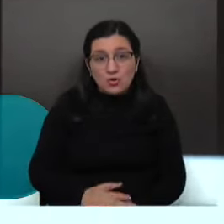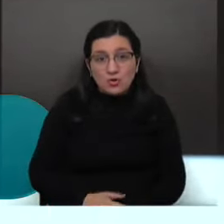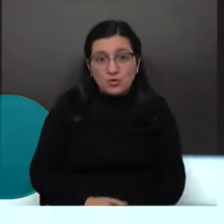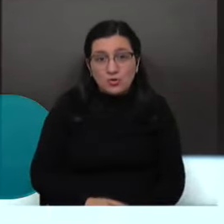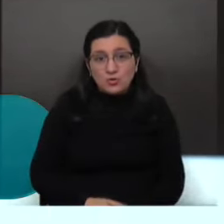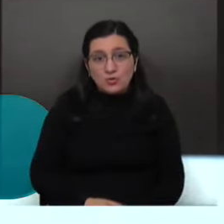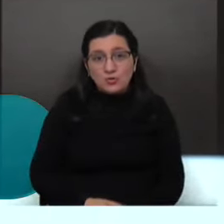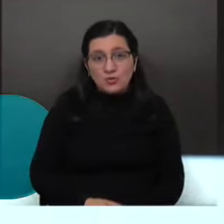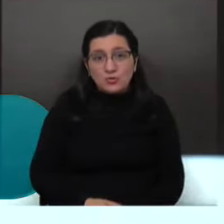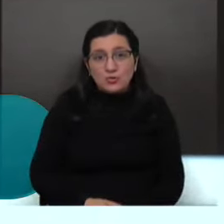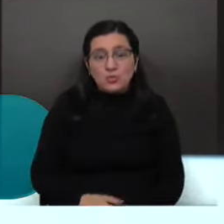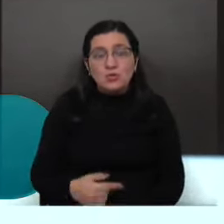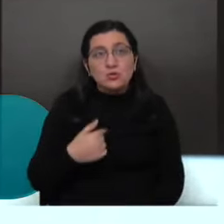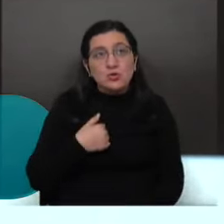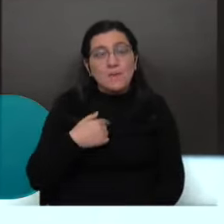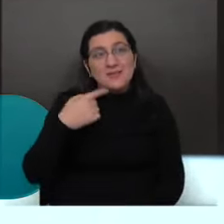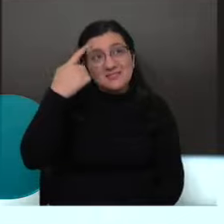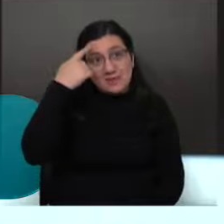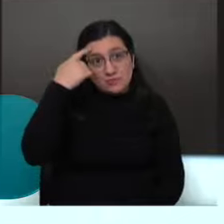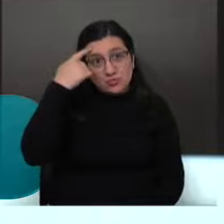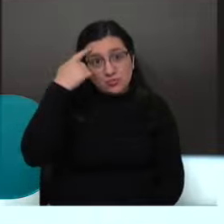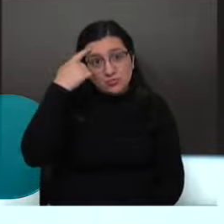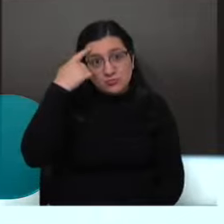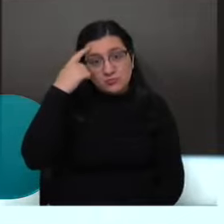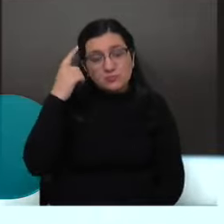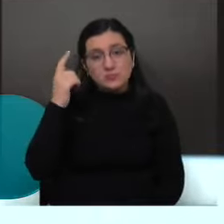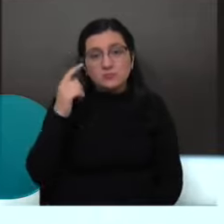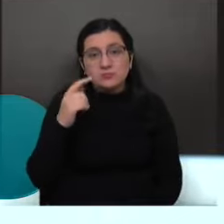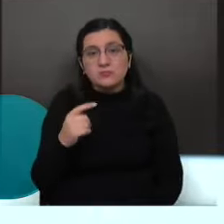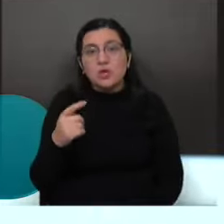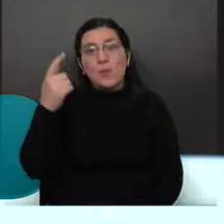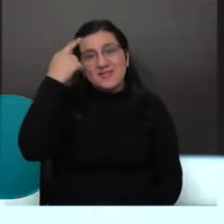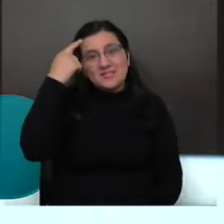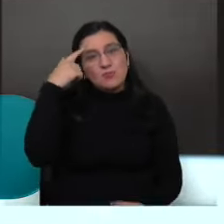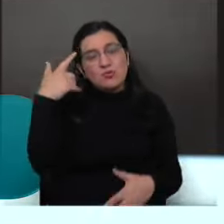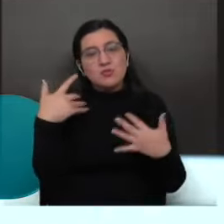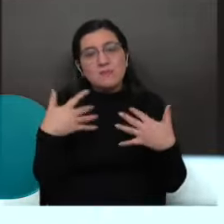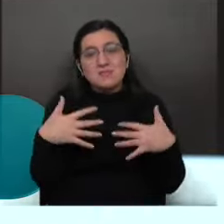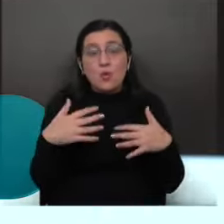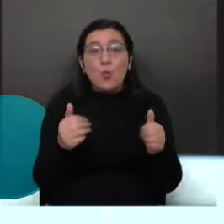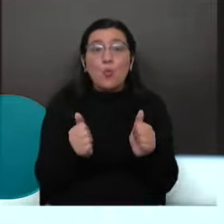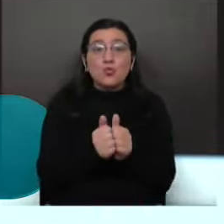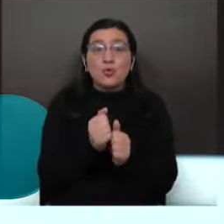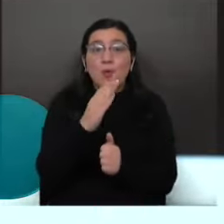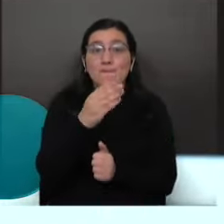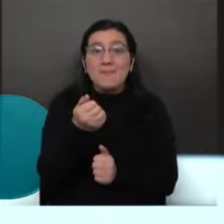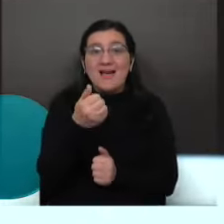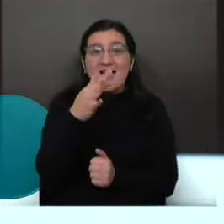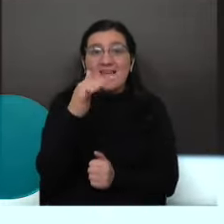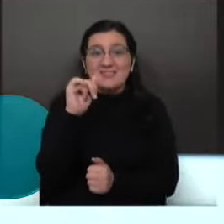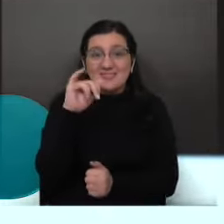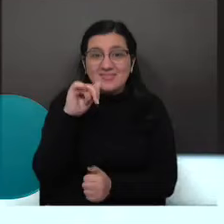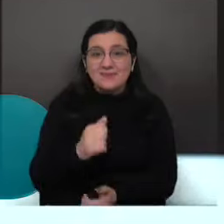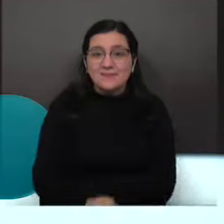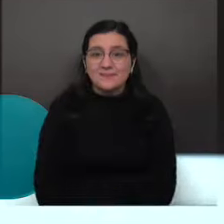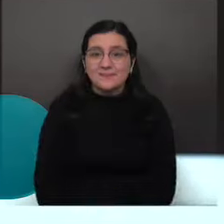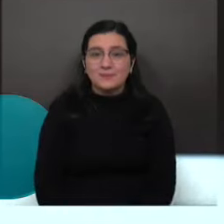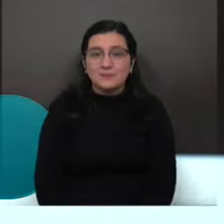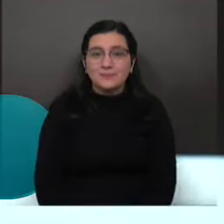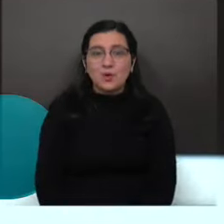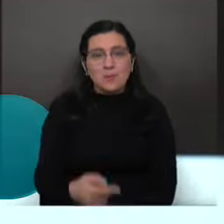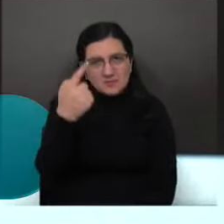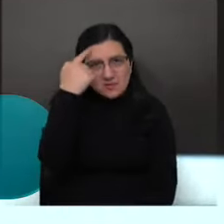femenino cuando lo pensamos eso Si ves lo pensamos mucho con patti puj lo pensamos mucho